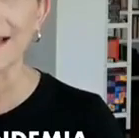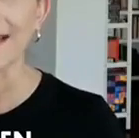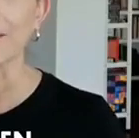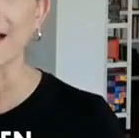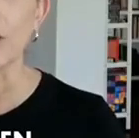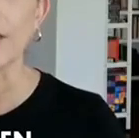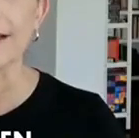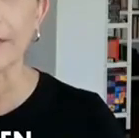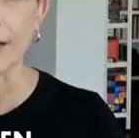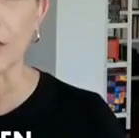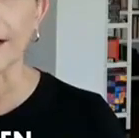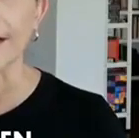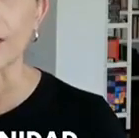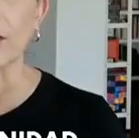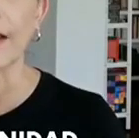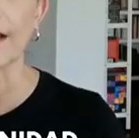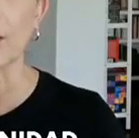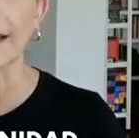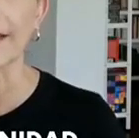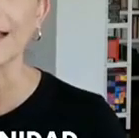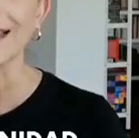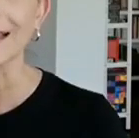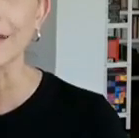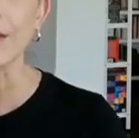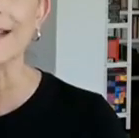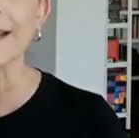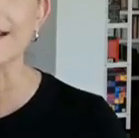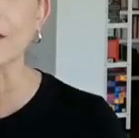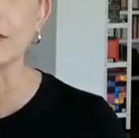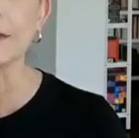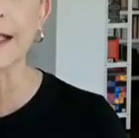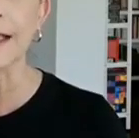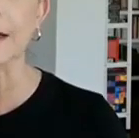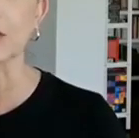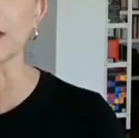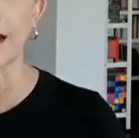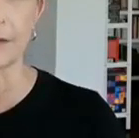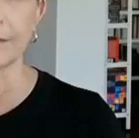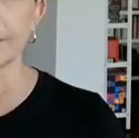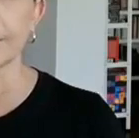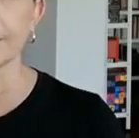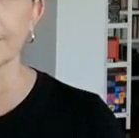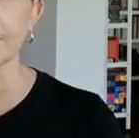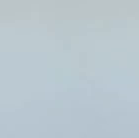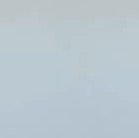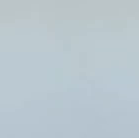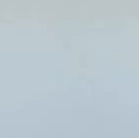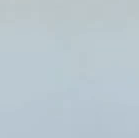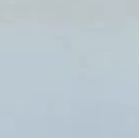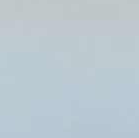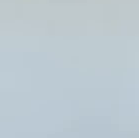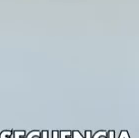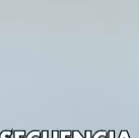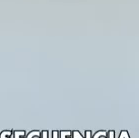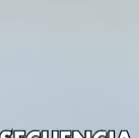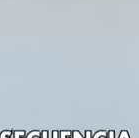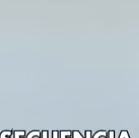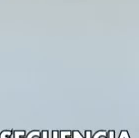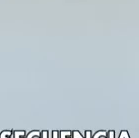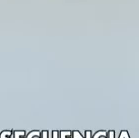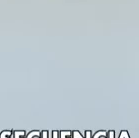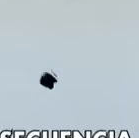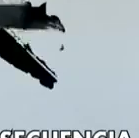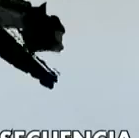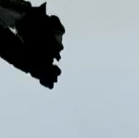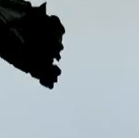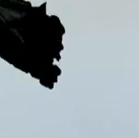esta pandemia es el mayor desafío en la historia de la humanidad después de la Segunda Guerra Mundial. También se ha dicho que